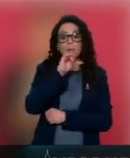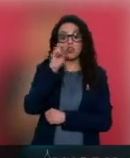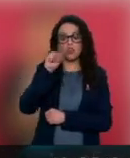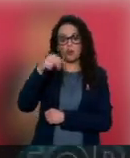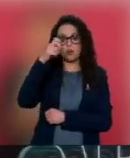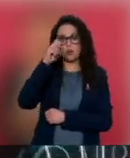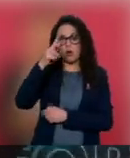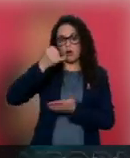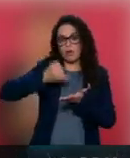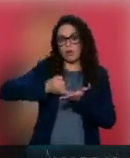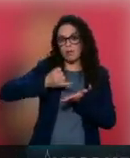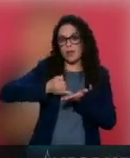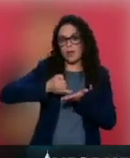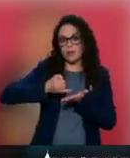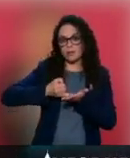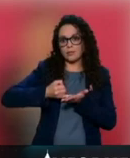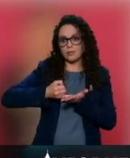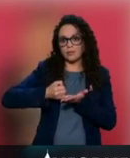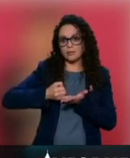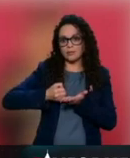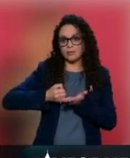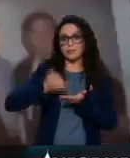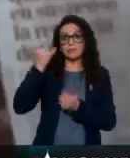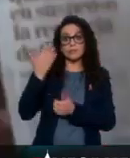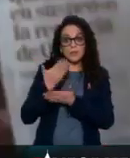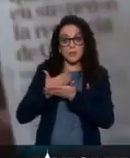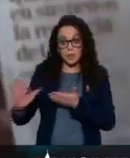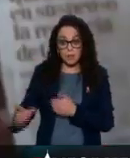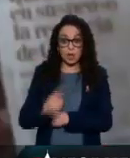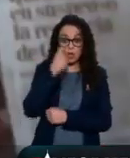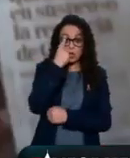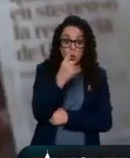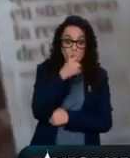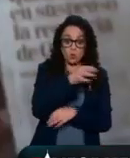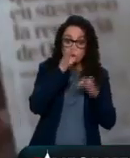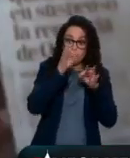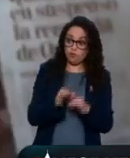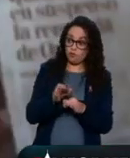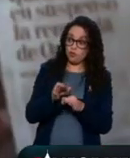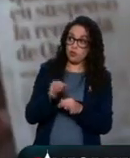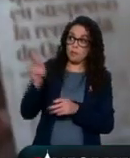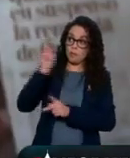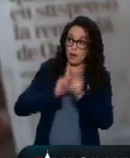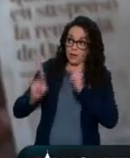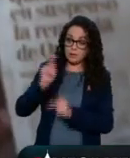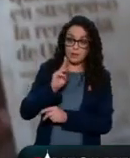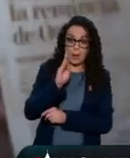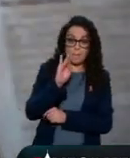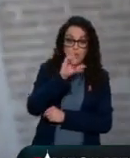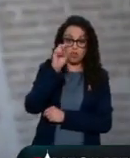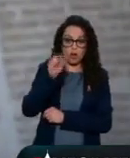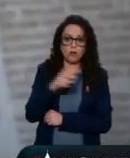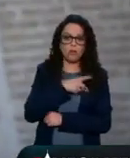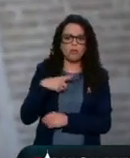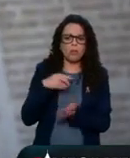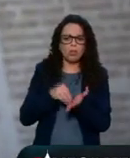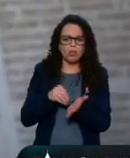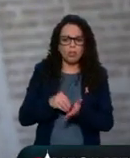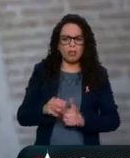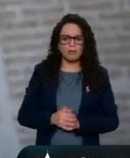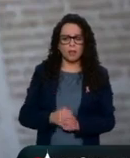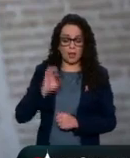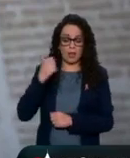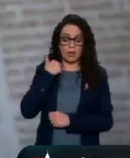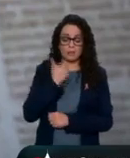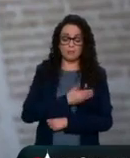debe el billón original. En el FOBAPROA también participó el expresidente Felipe